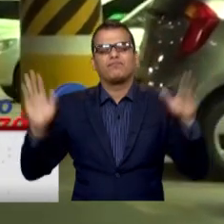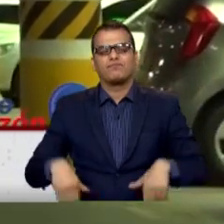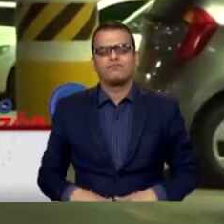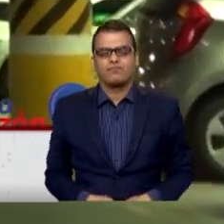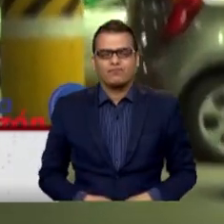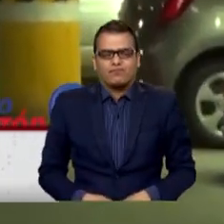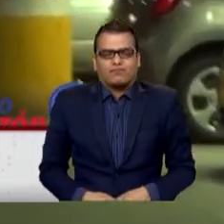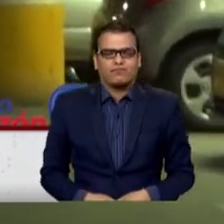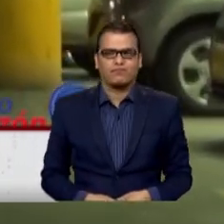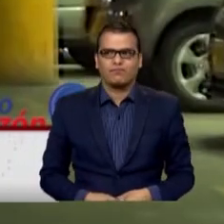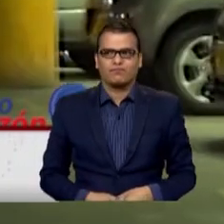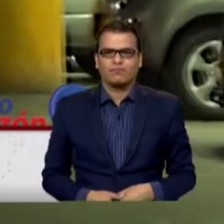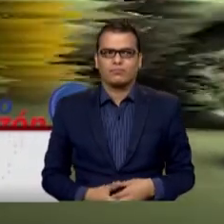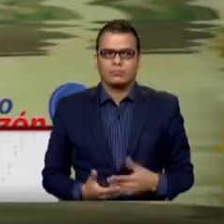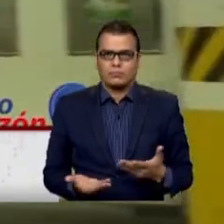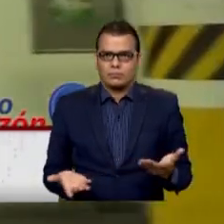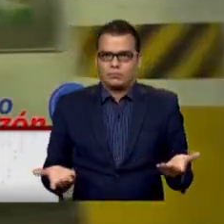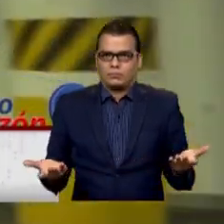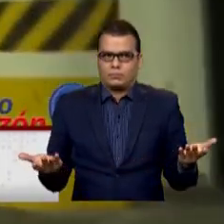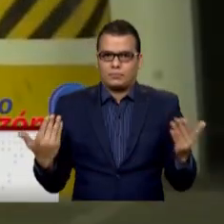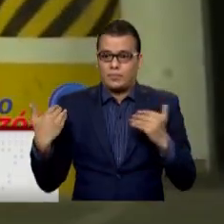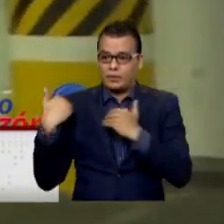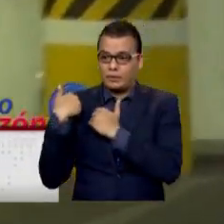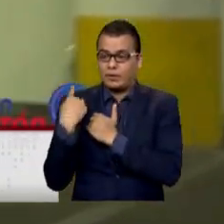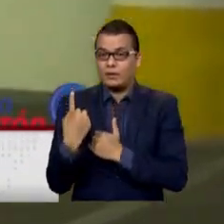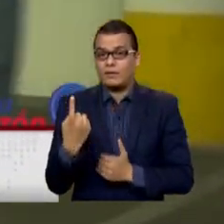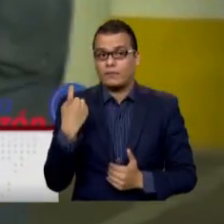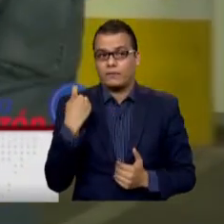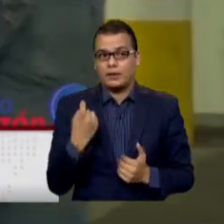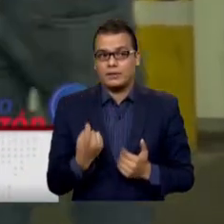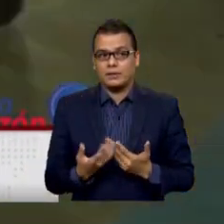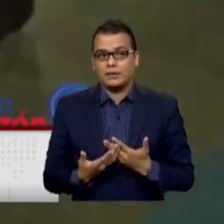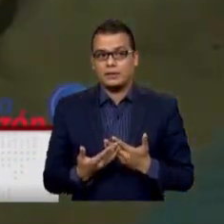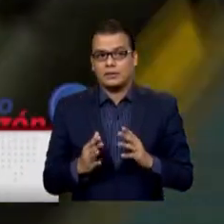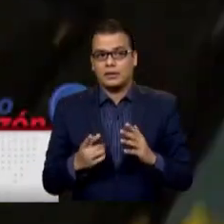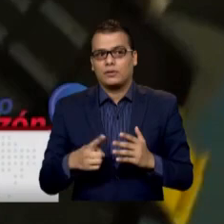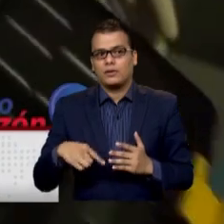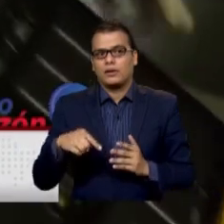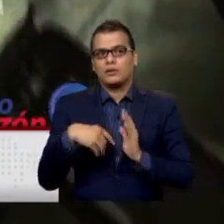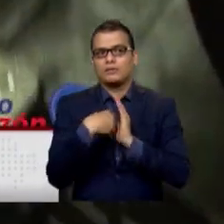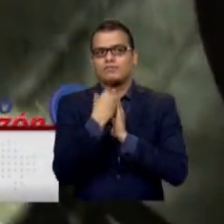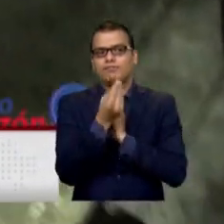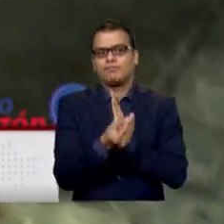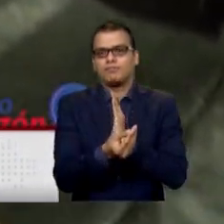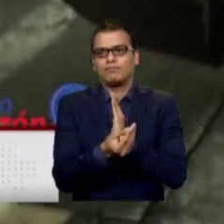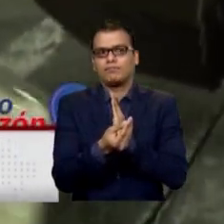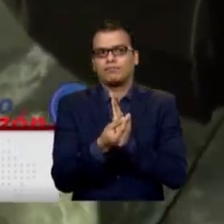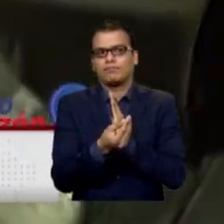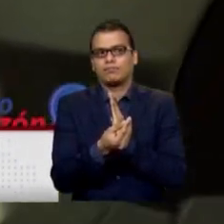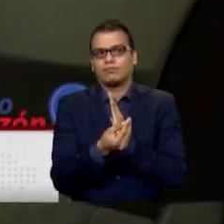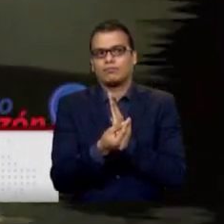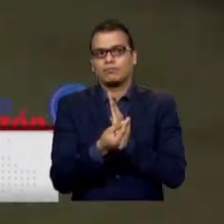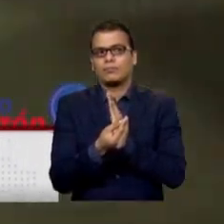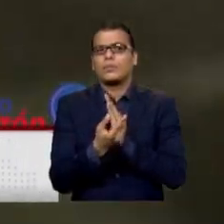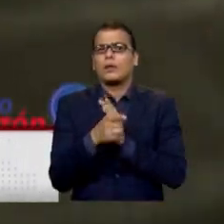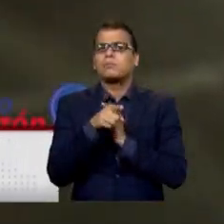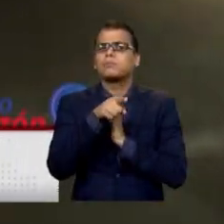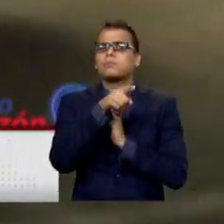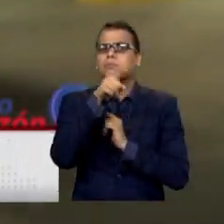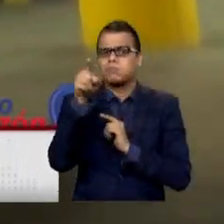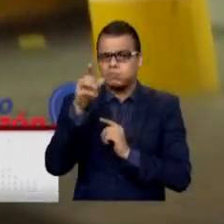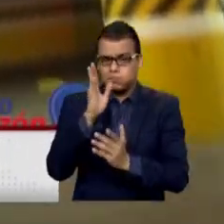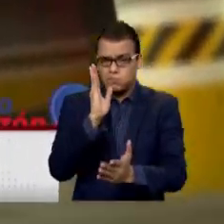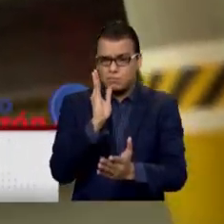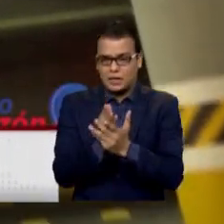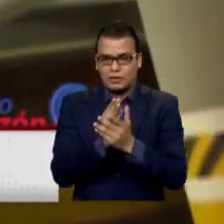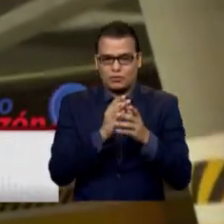no asumen esa responsabilidad y en la medida en que no asumen esa responsabilidad salen. Como eso nos ha venido ocurriendo, la alcaldía